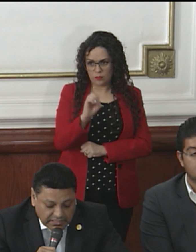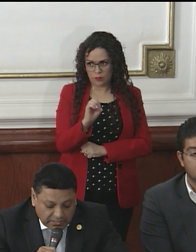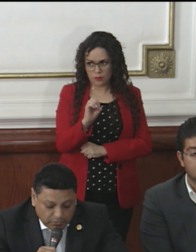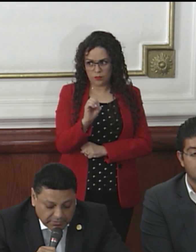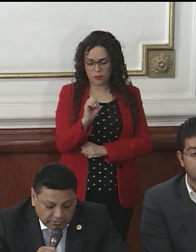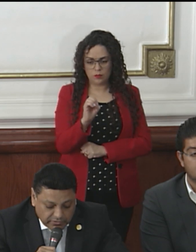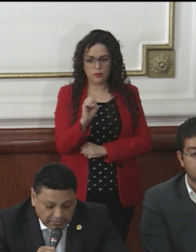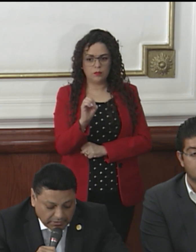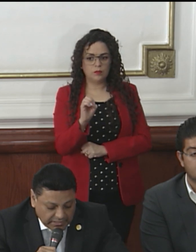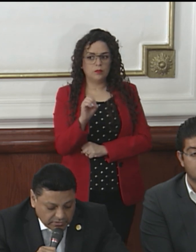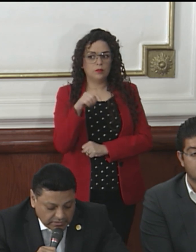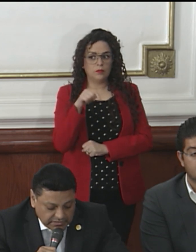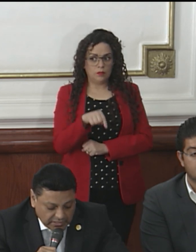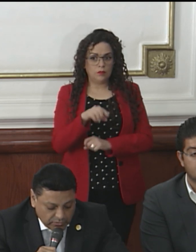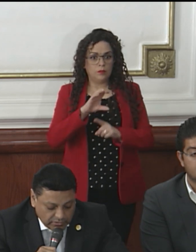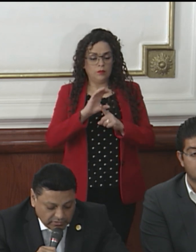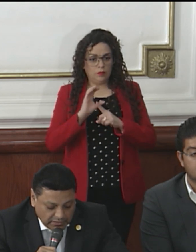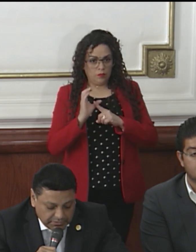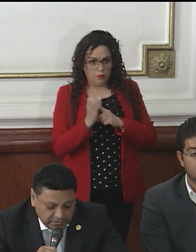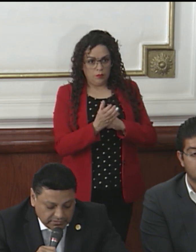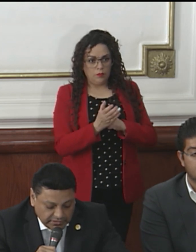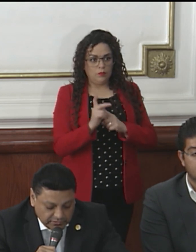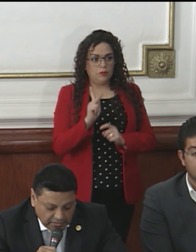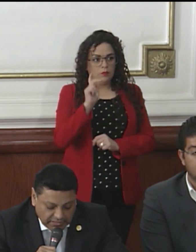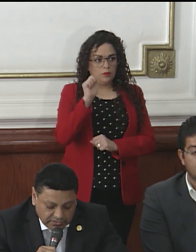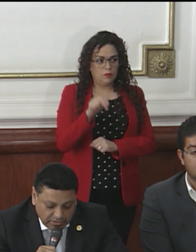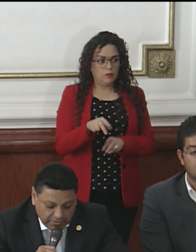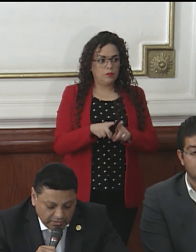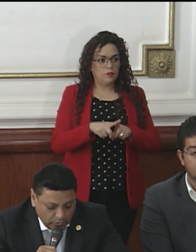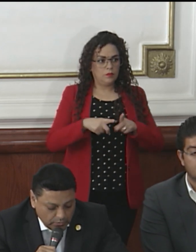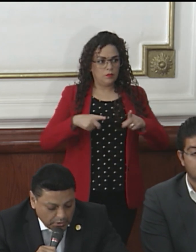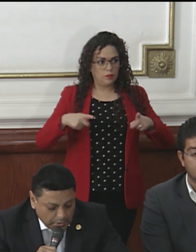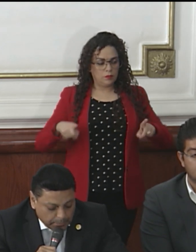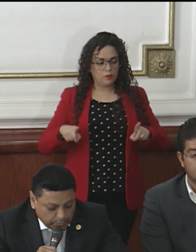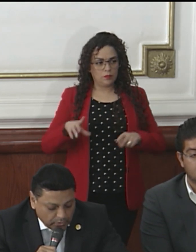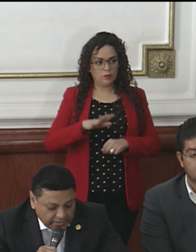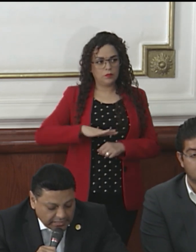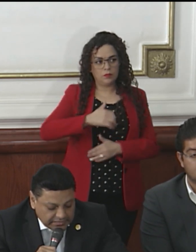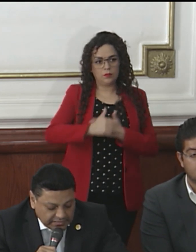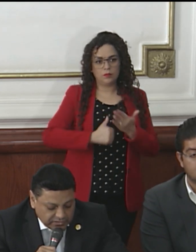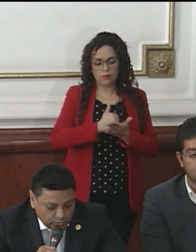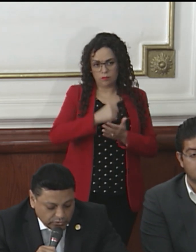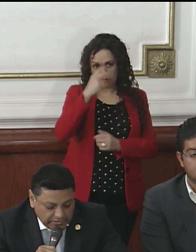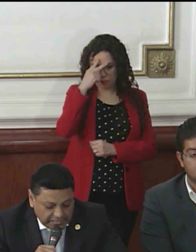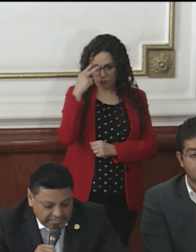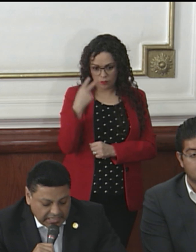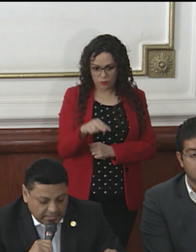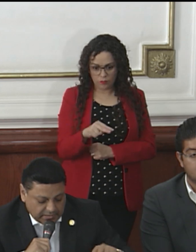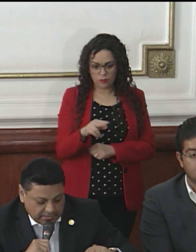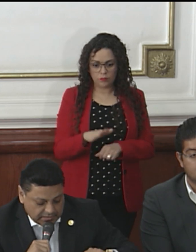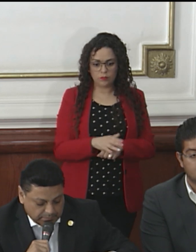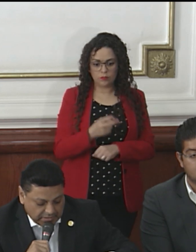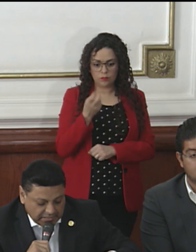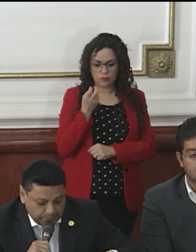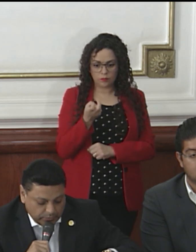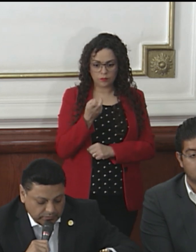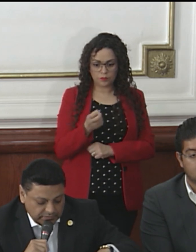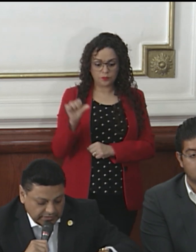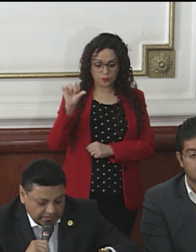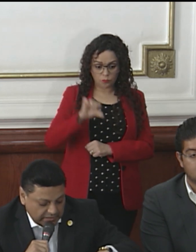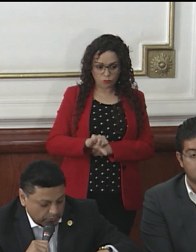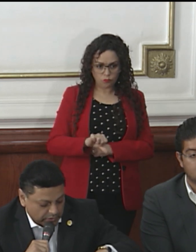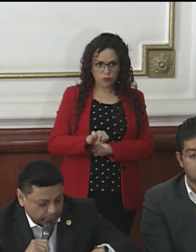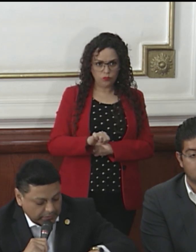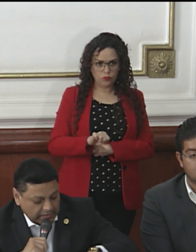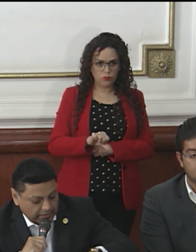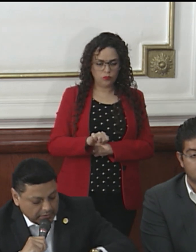esta Comisión de Planeación, Desarrollo y Ordenamiento Territorial de la Ciudad de México, por lo que el transcurso del día, mi equipo tendrá